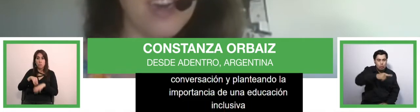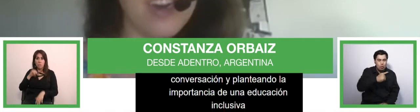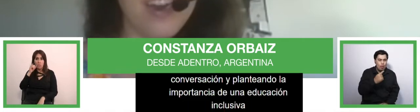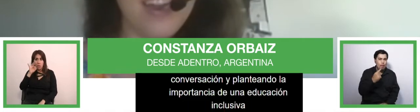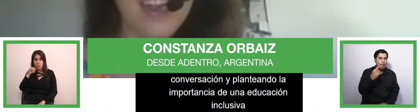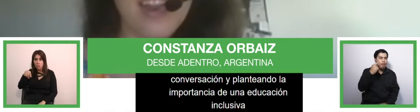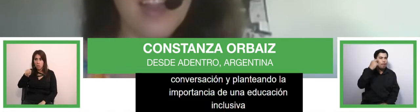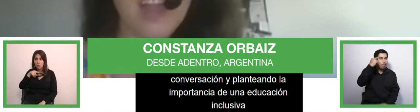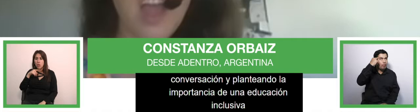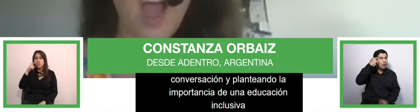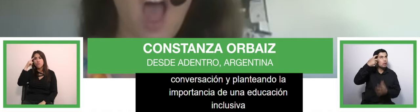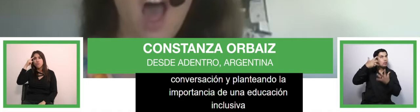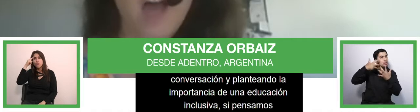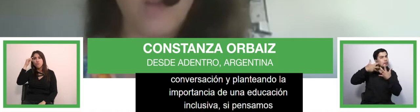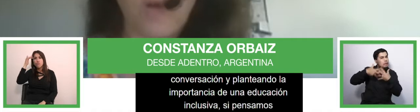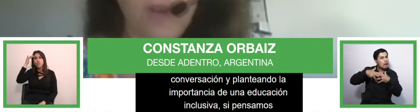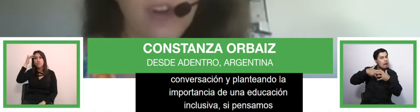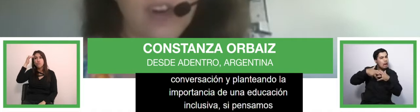en